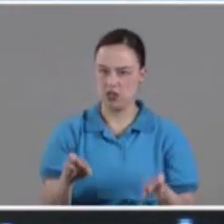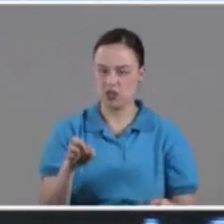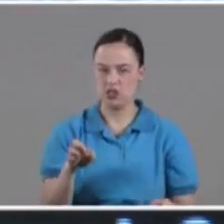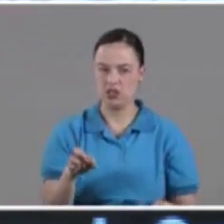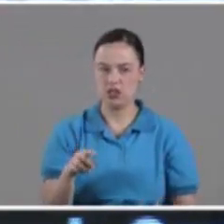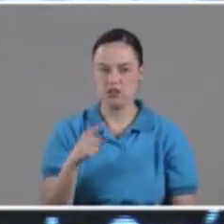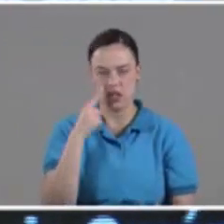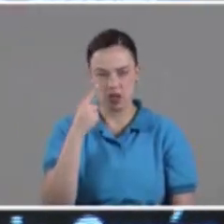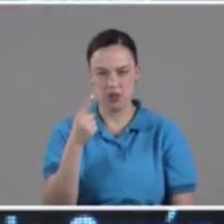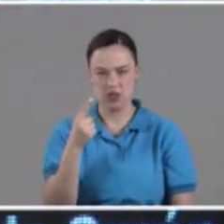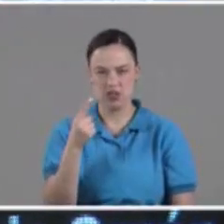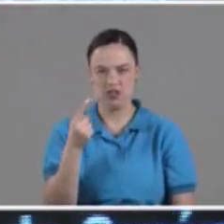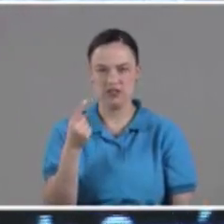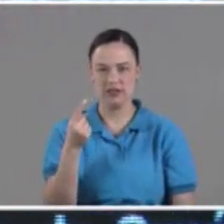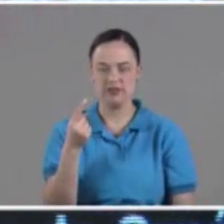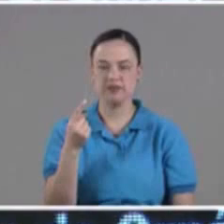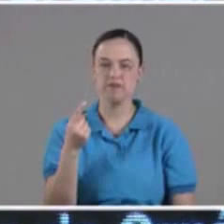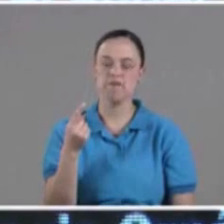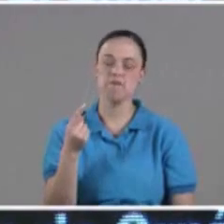introspectivamente